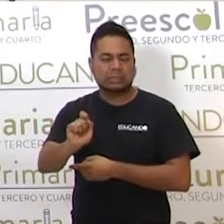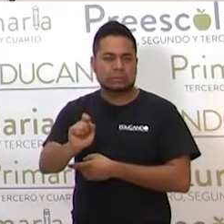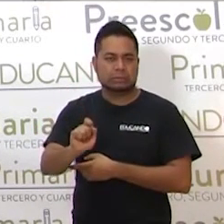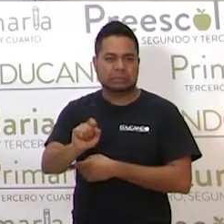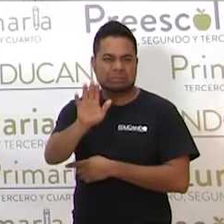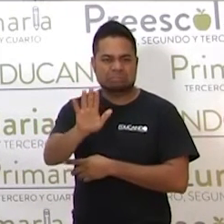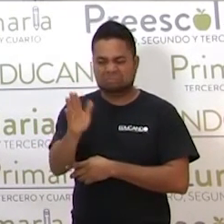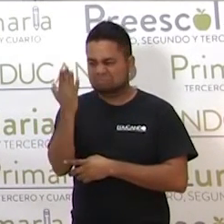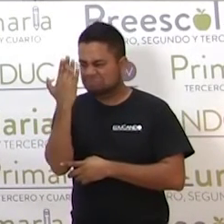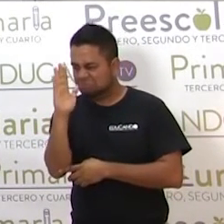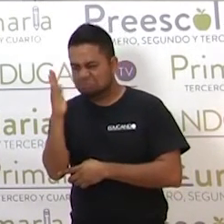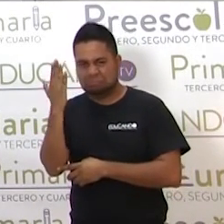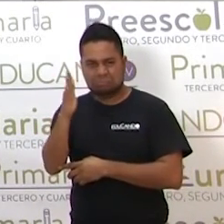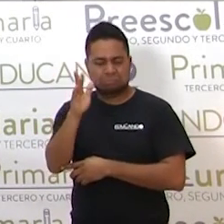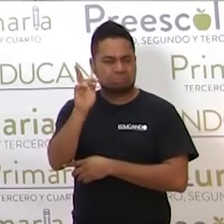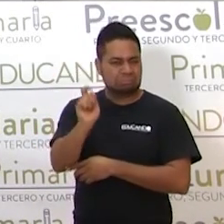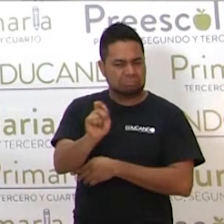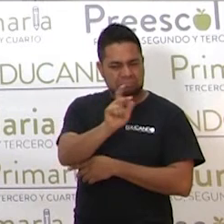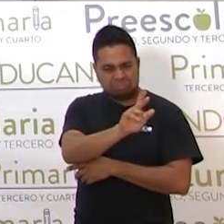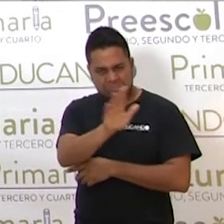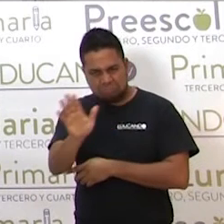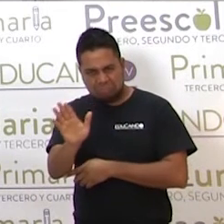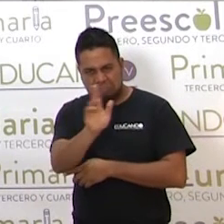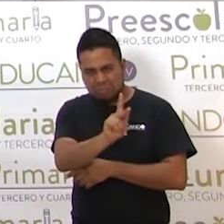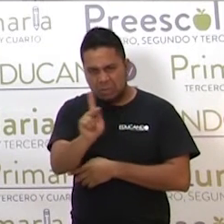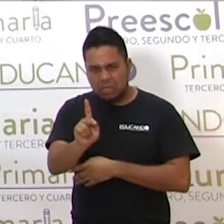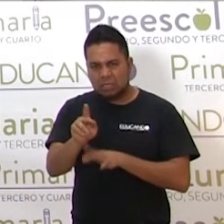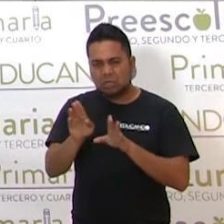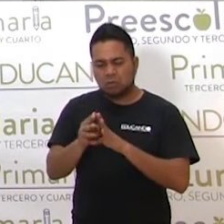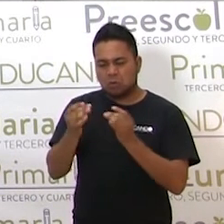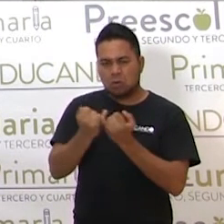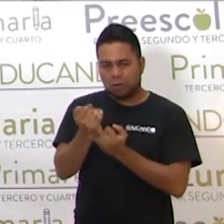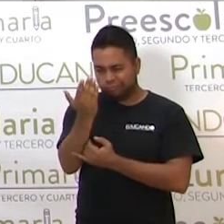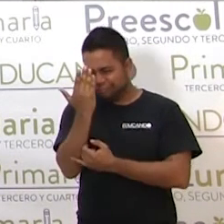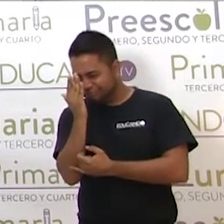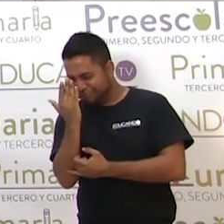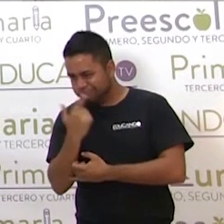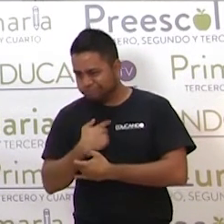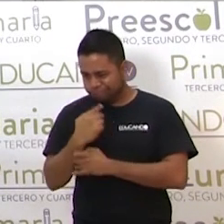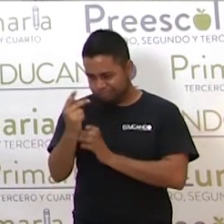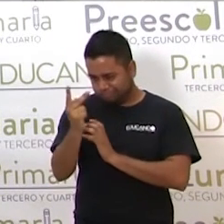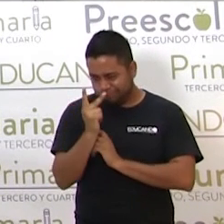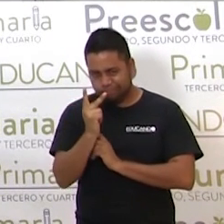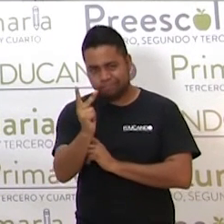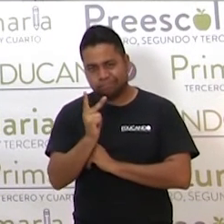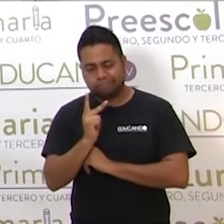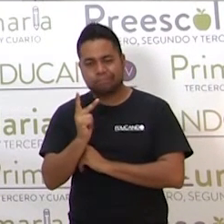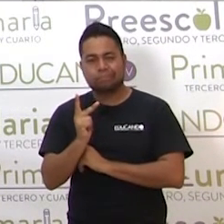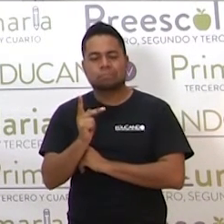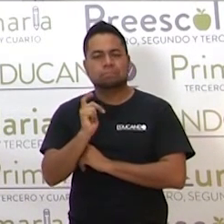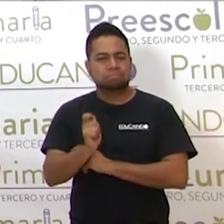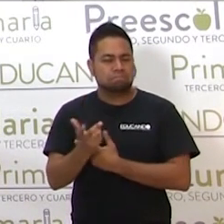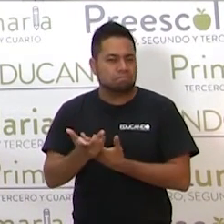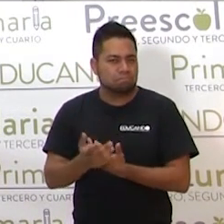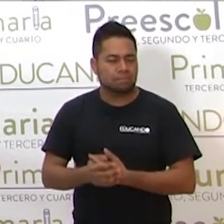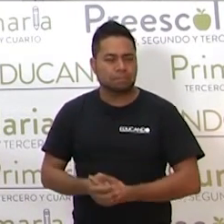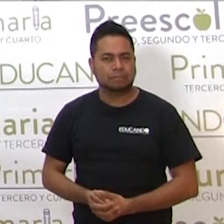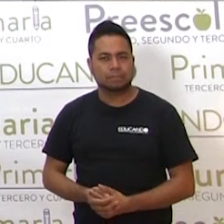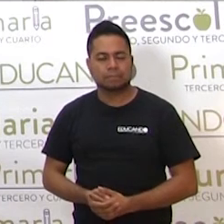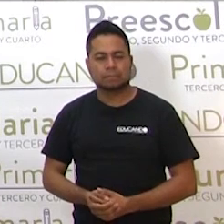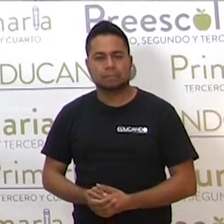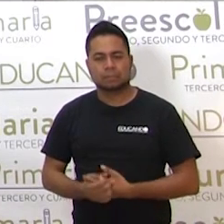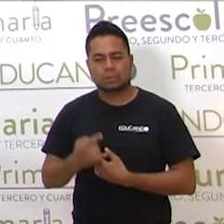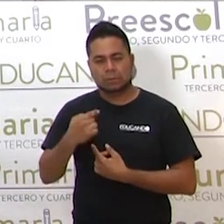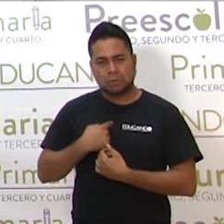si este narrador se estuviera viendo en un espejo desde afuera, y entonces él se